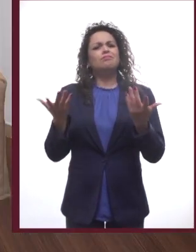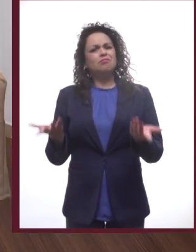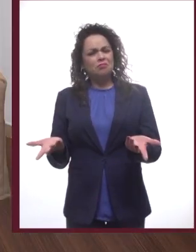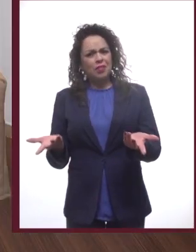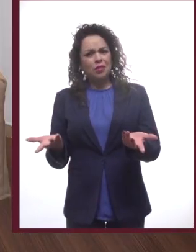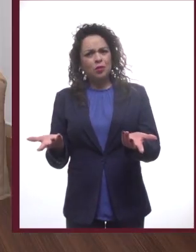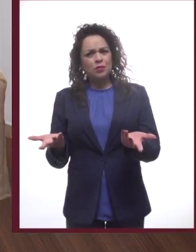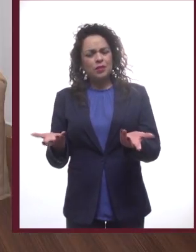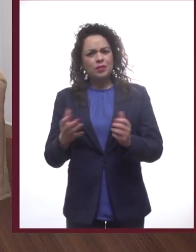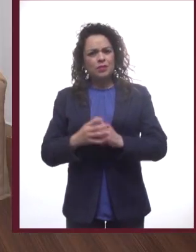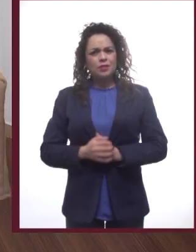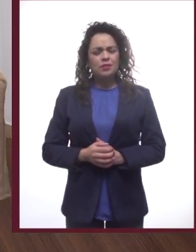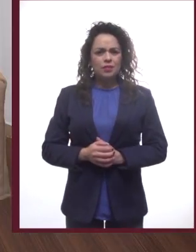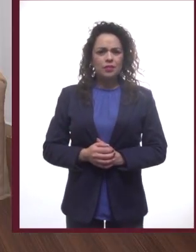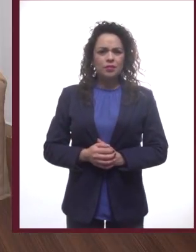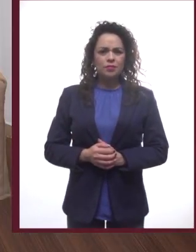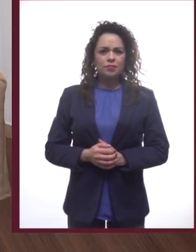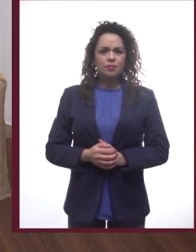Entonces,